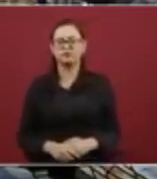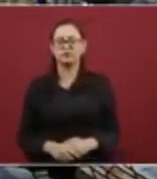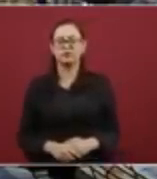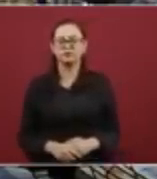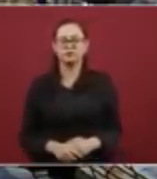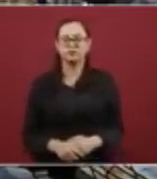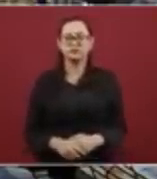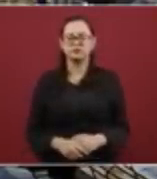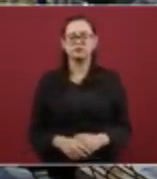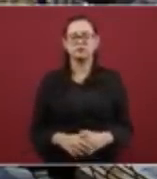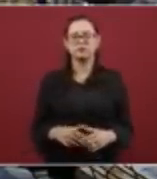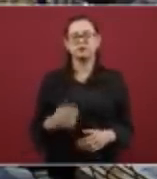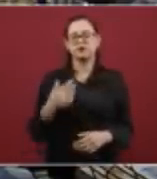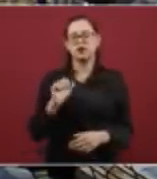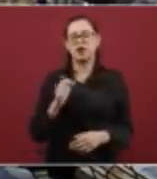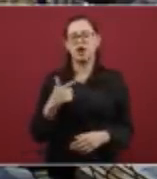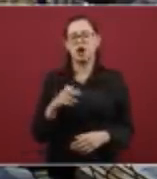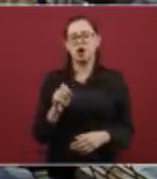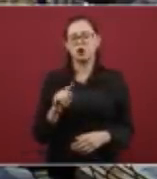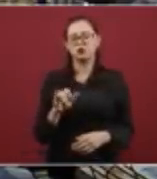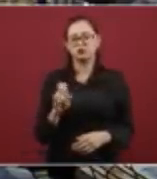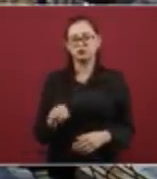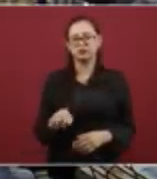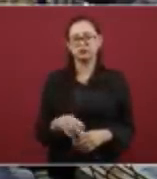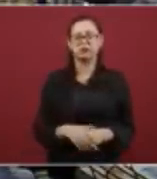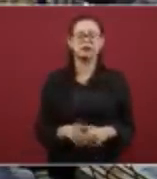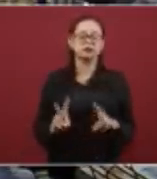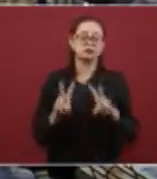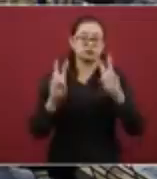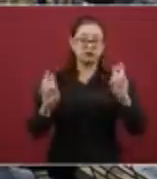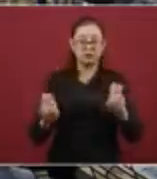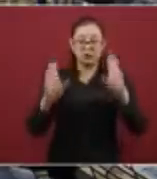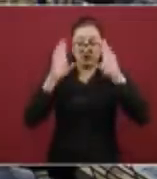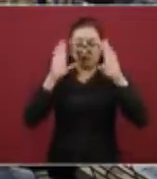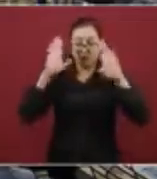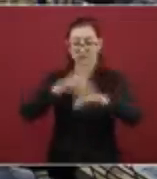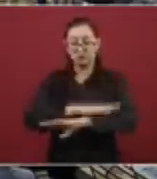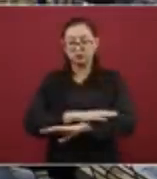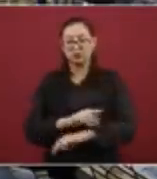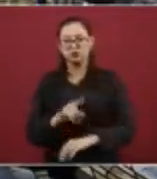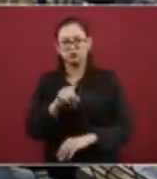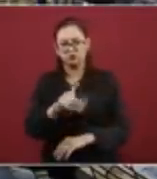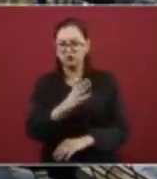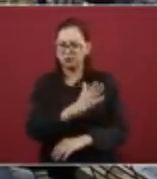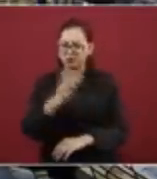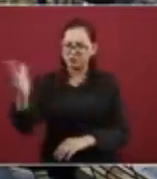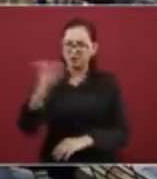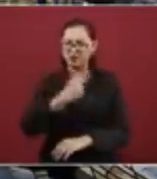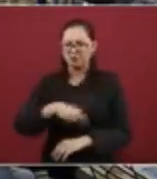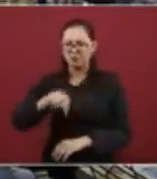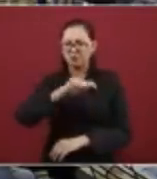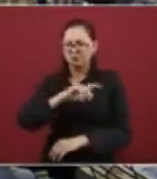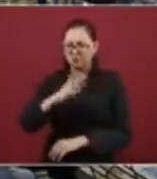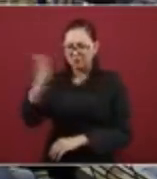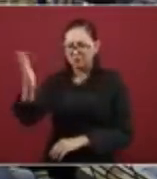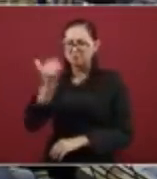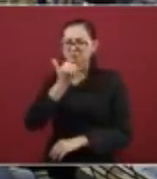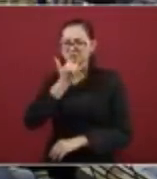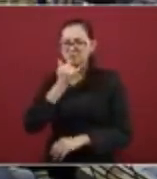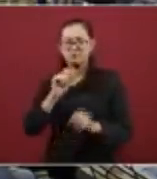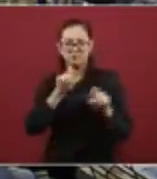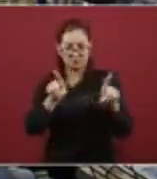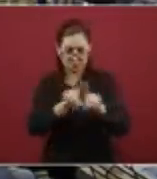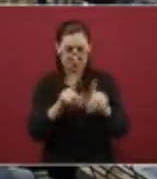Agustín Velasco, no te ve. En este tenor de la reconciliación, entonces, si está pidiendo una disculpa a España, ¿también pediría una disculpa a